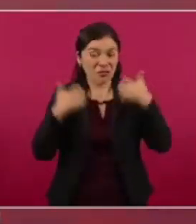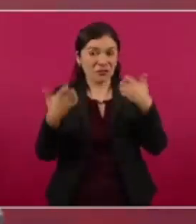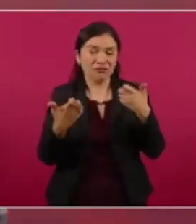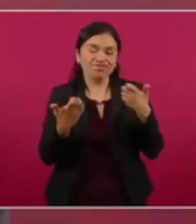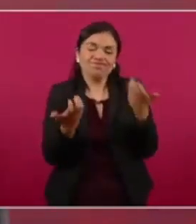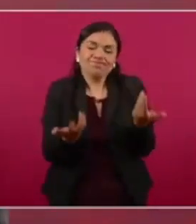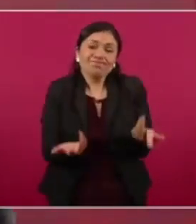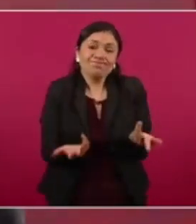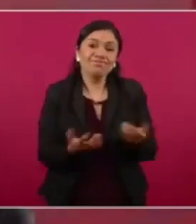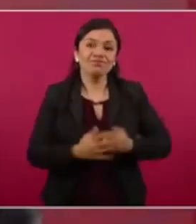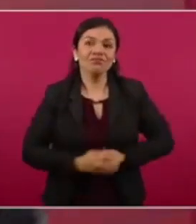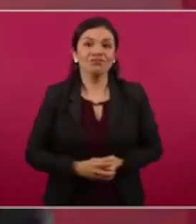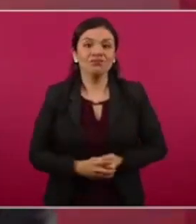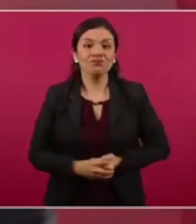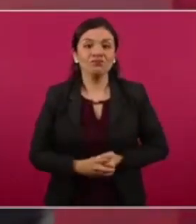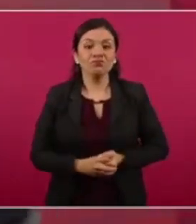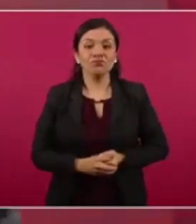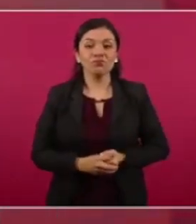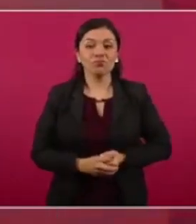con